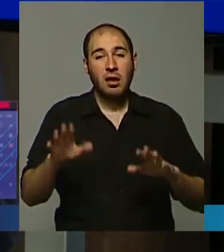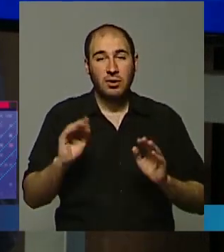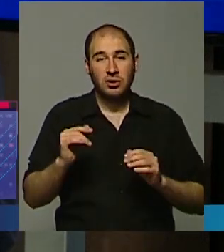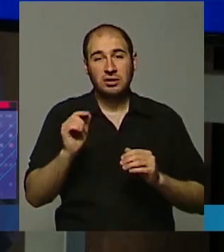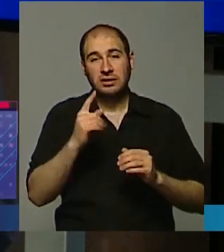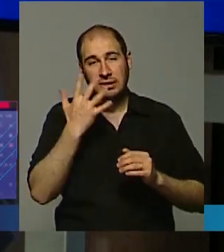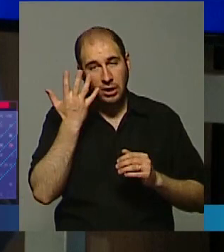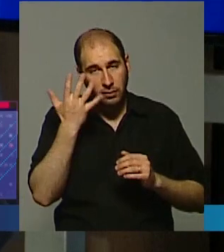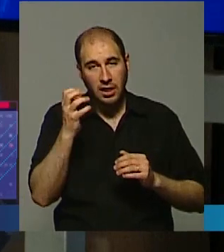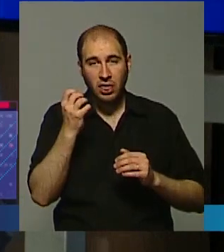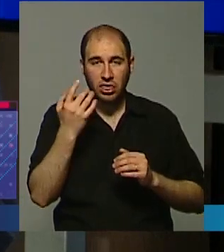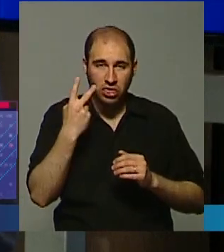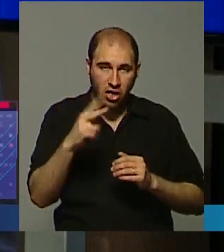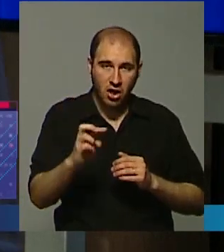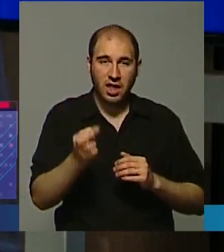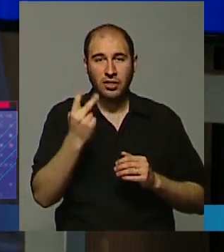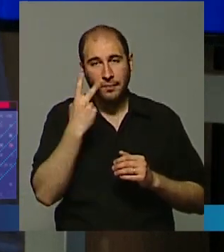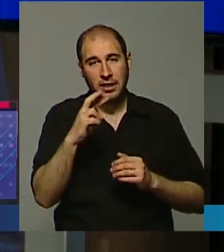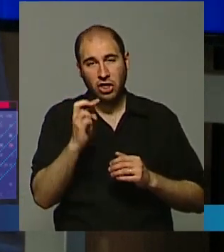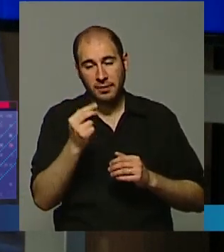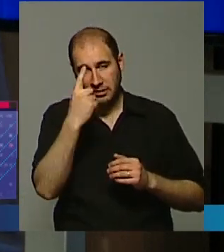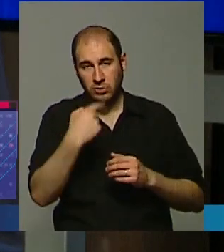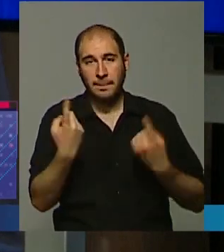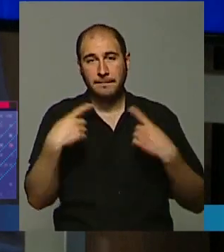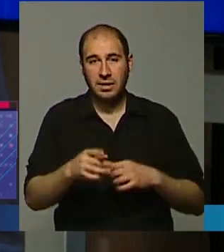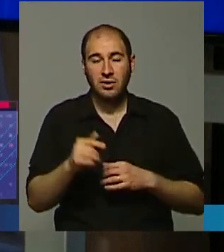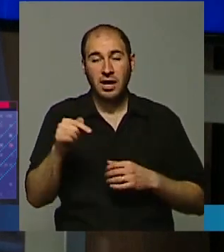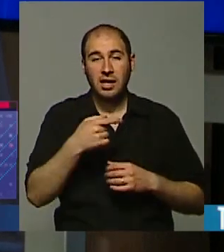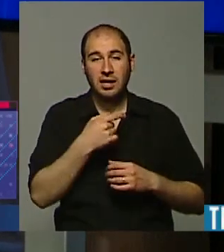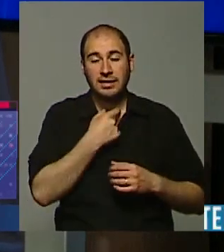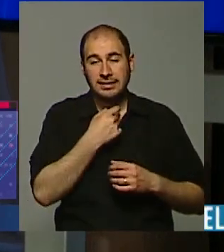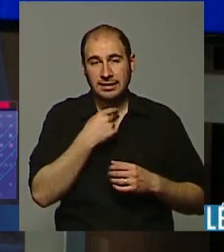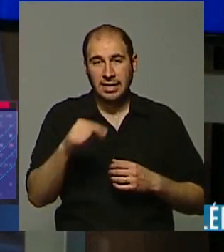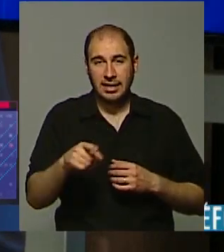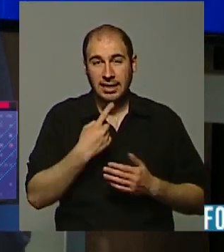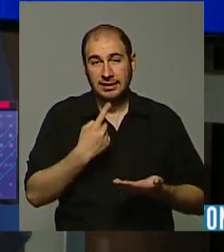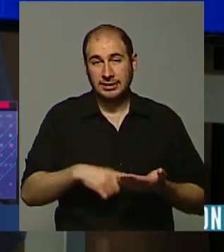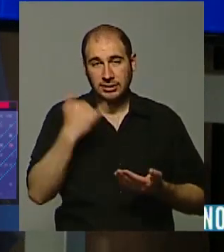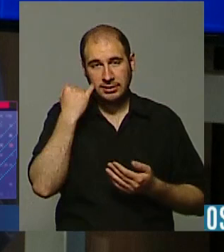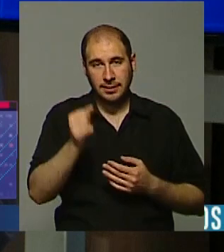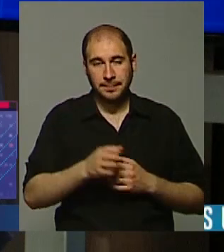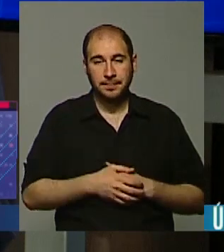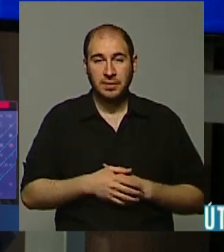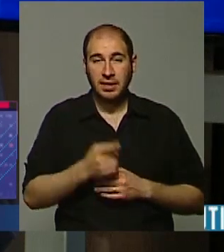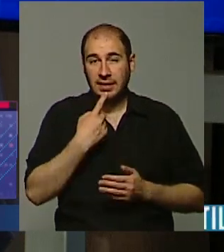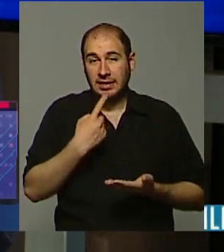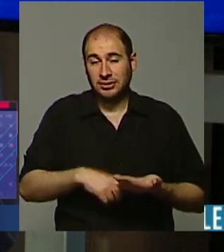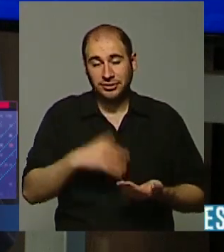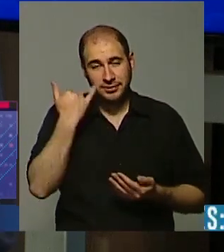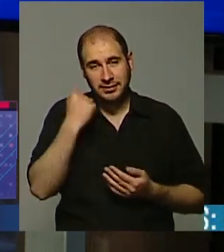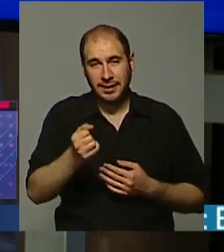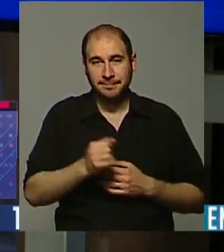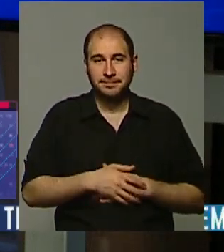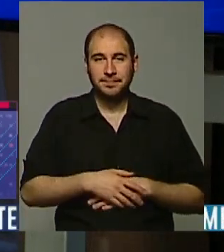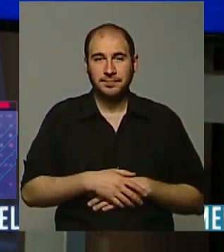a 5.000 dólares, a 2.000 dólares por mes, pero la intención estaba decidida, la decisión ya estaba